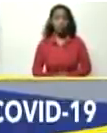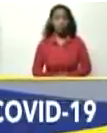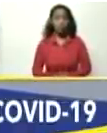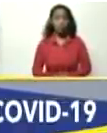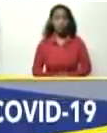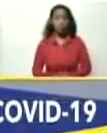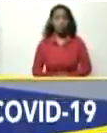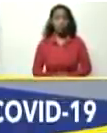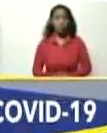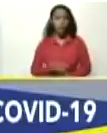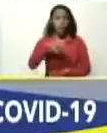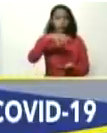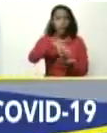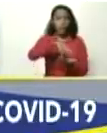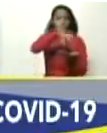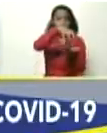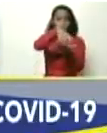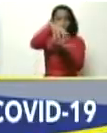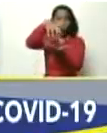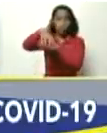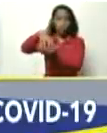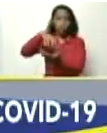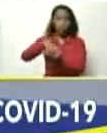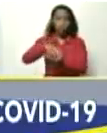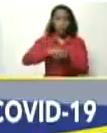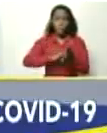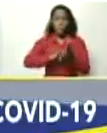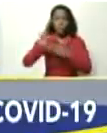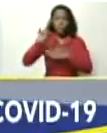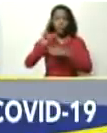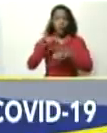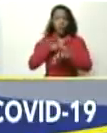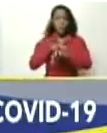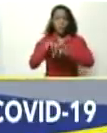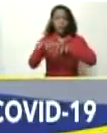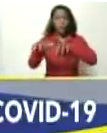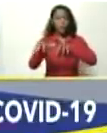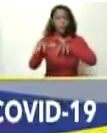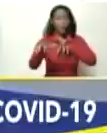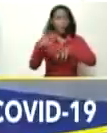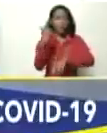los estados con mayor vacunación.